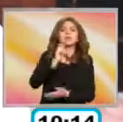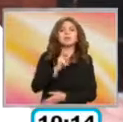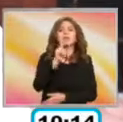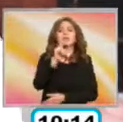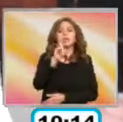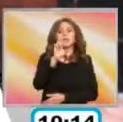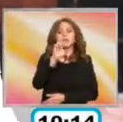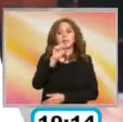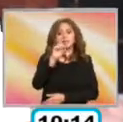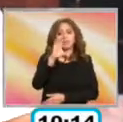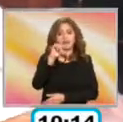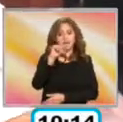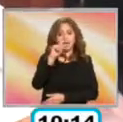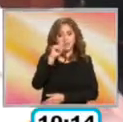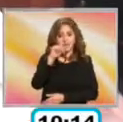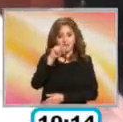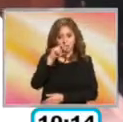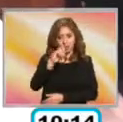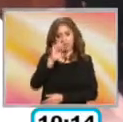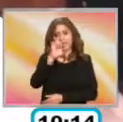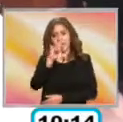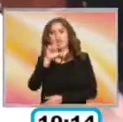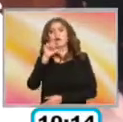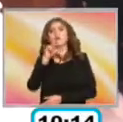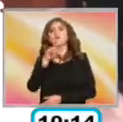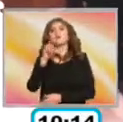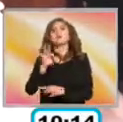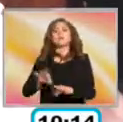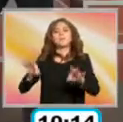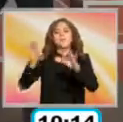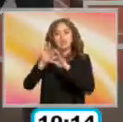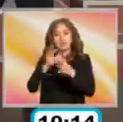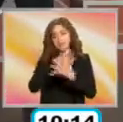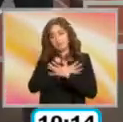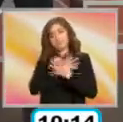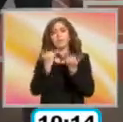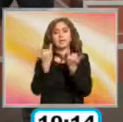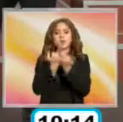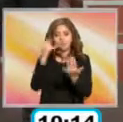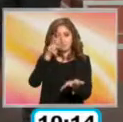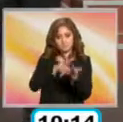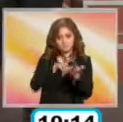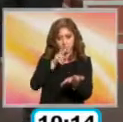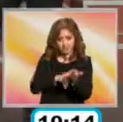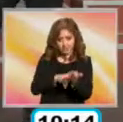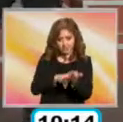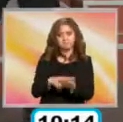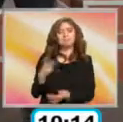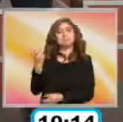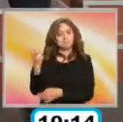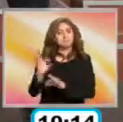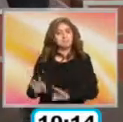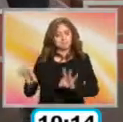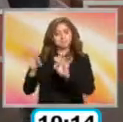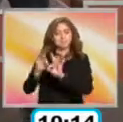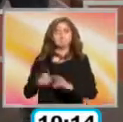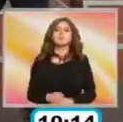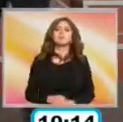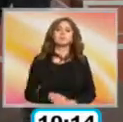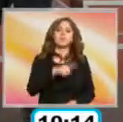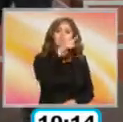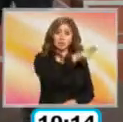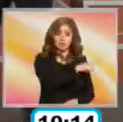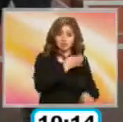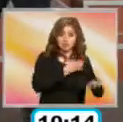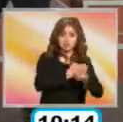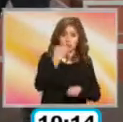que nada rescatando el estilo romántico en la Y música. los valores, más que nada, los valores. Eso es importante. Exactamente. Ustedes muy bien. Allí en Durango son muy así de valores